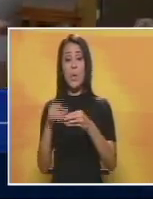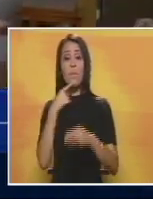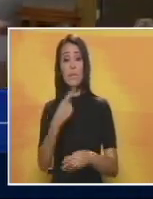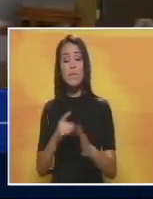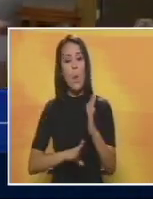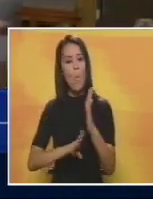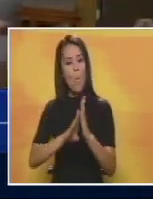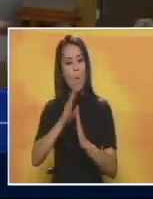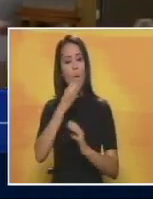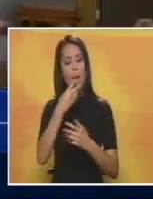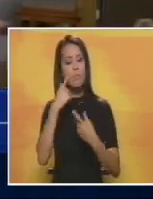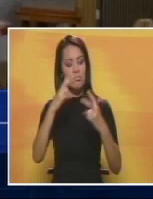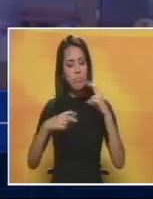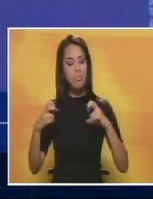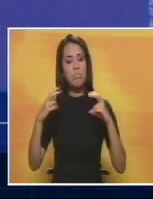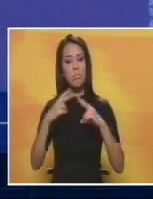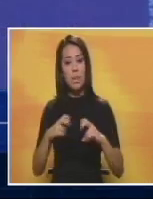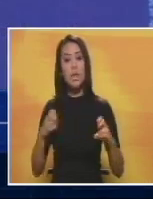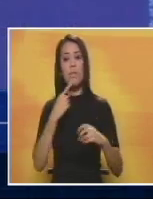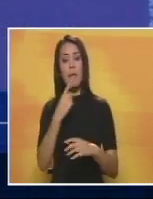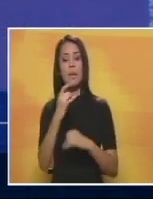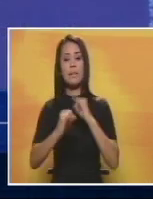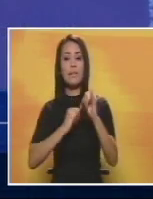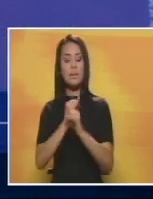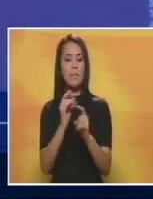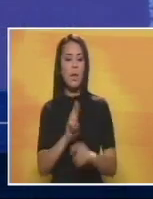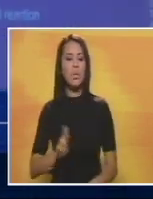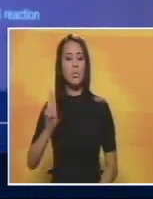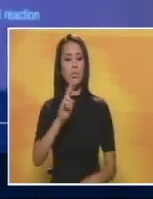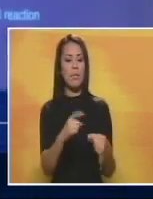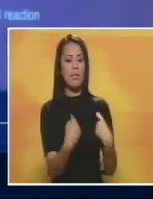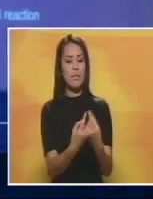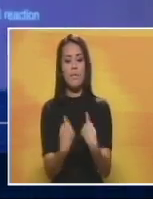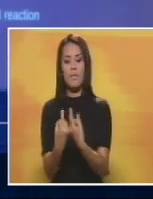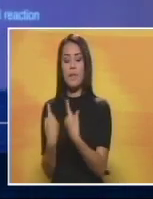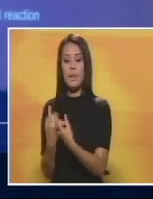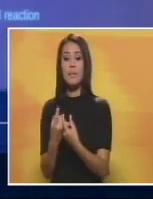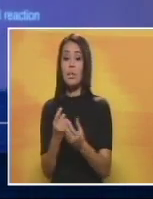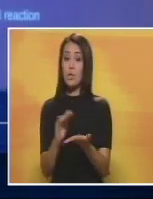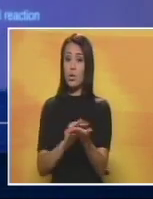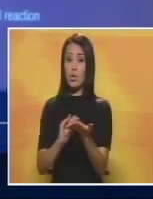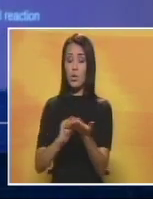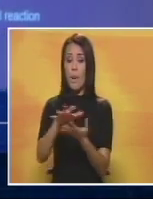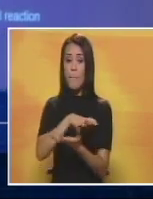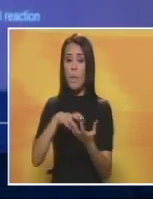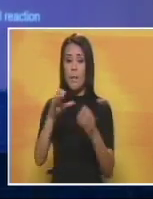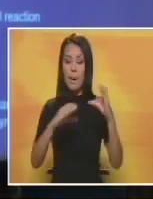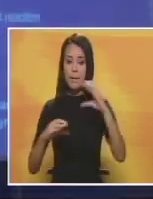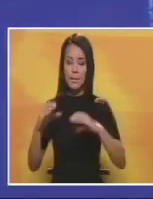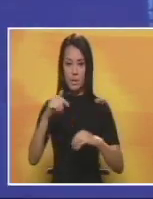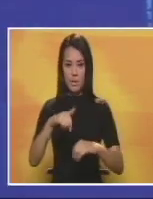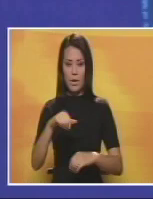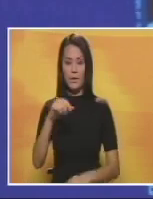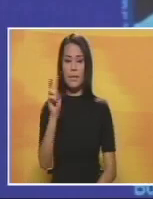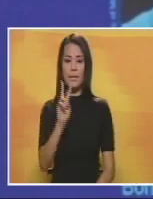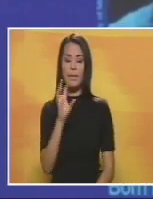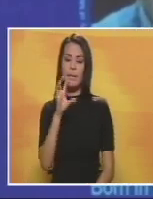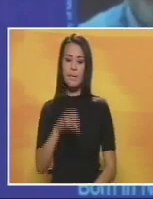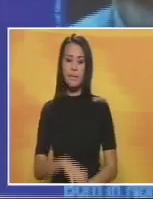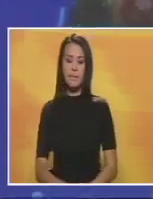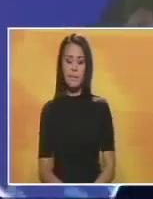avances se utilizan internacionalmente en diversas áreas y han ayudado a resolver los problemas químicos de la humanidad.